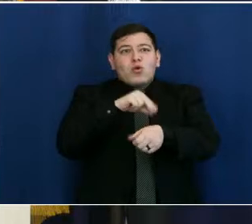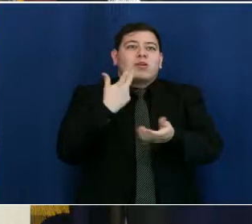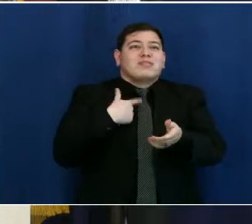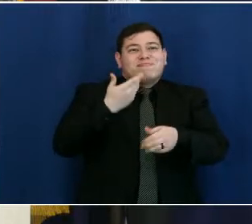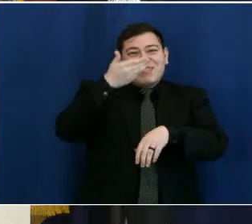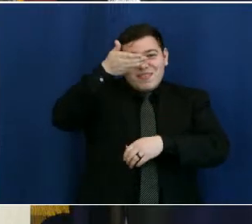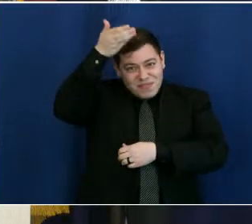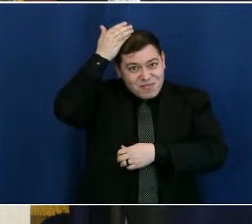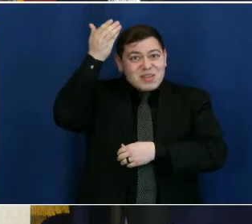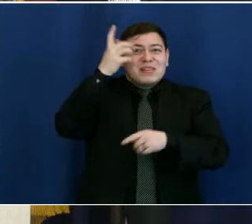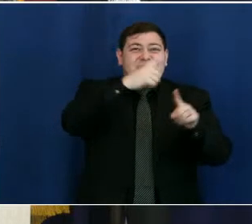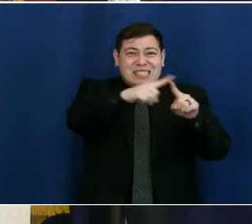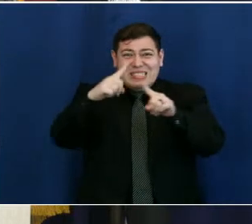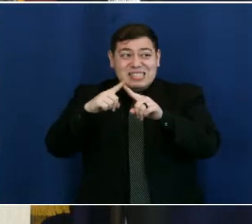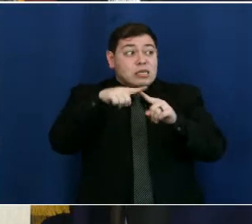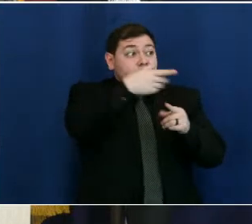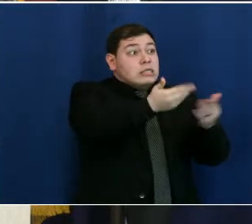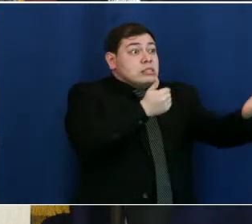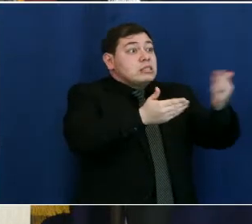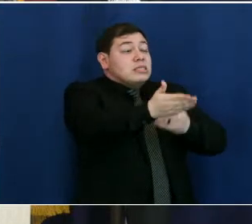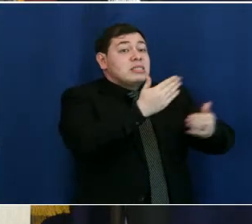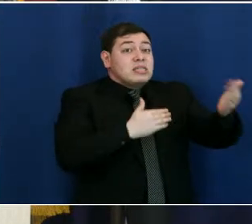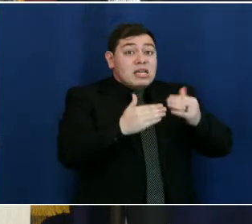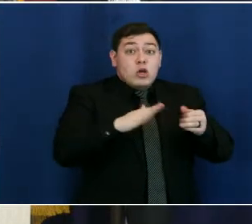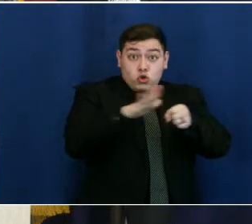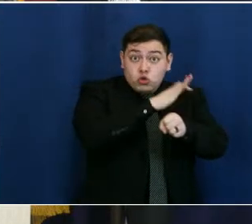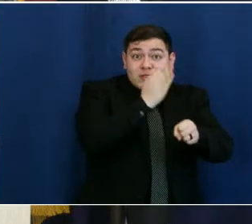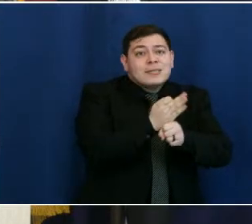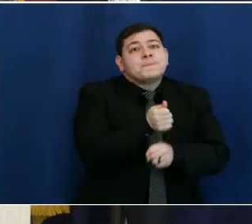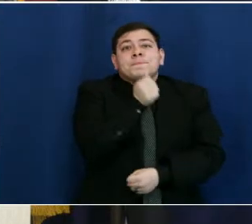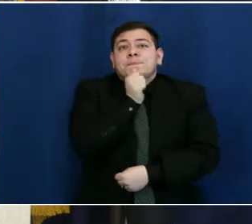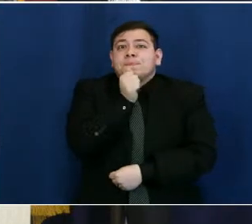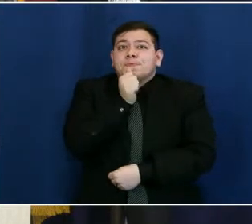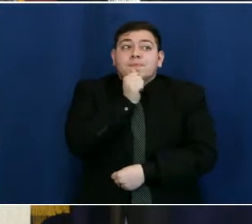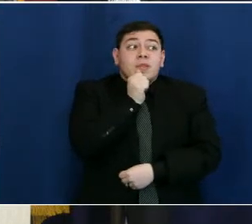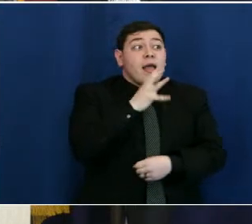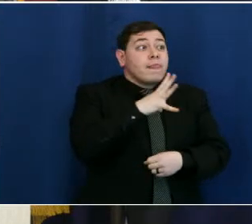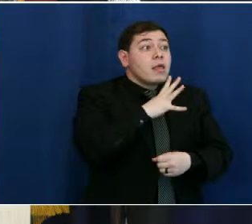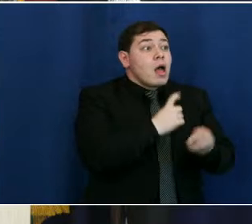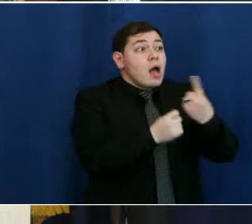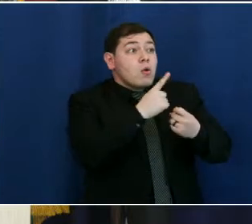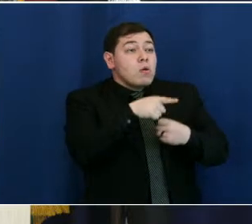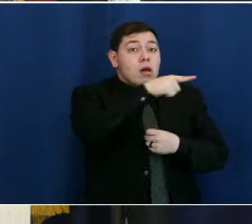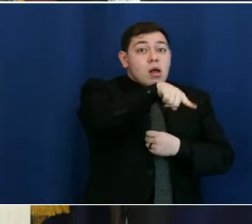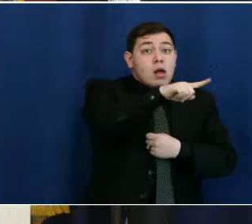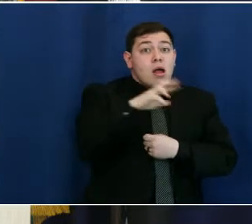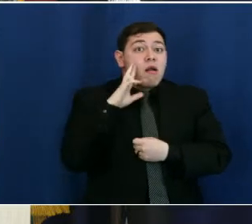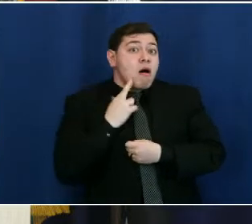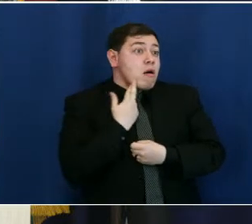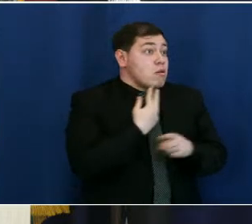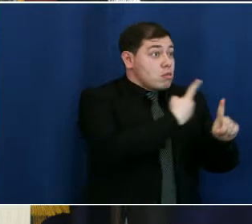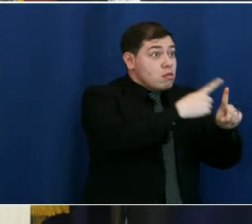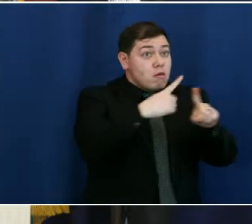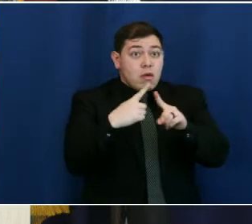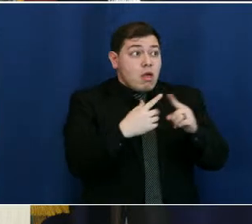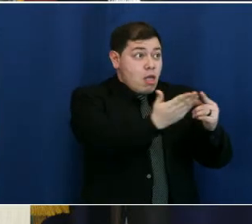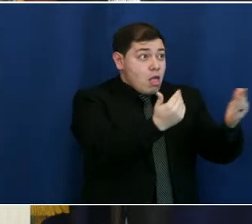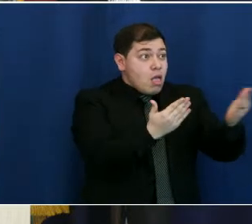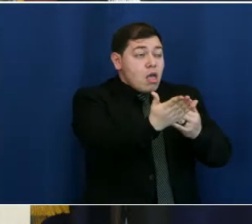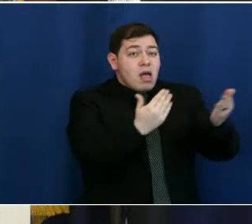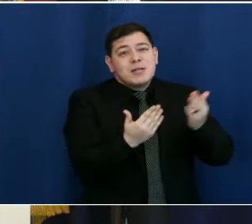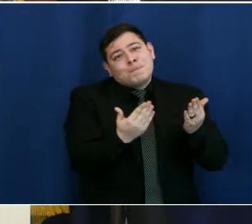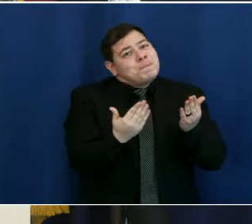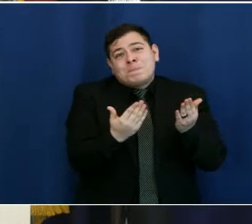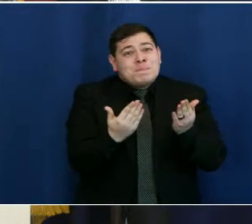hacer para que existan más doctores y enfermeros en las comunidades de color, pero por eso es que están viendo los números que ven.